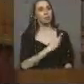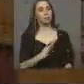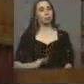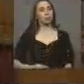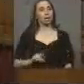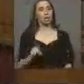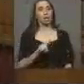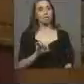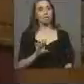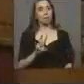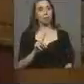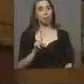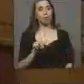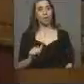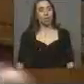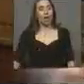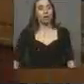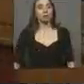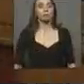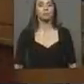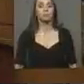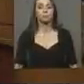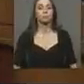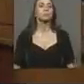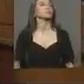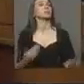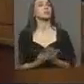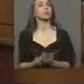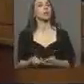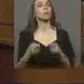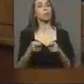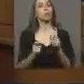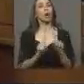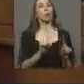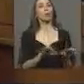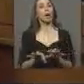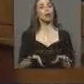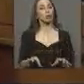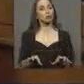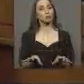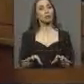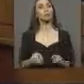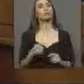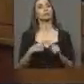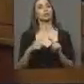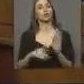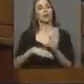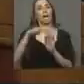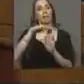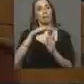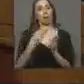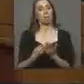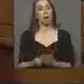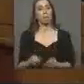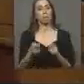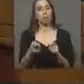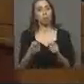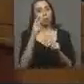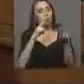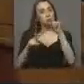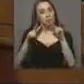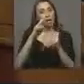esto. Dicho aquello, quisiera proponer algunas cosas, porque también hay que entrar en la fase de la propuesta y no solo quedarnos en el diagnóstico.